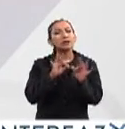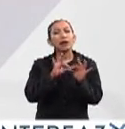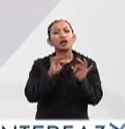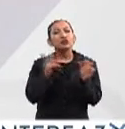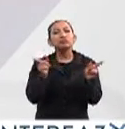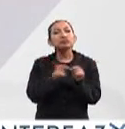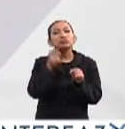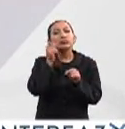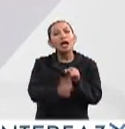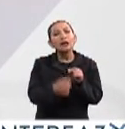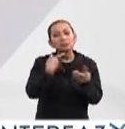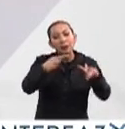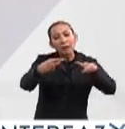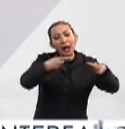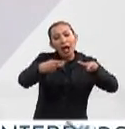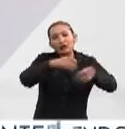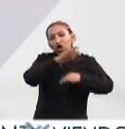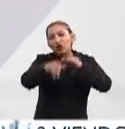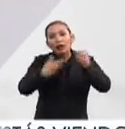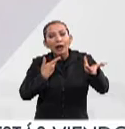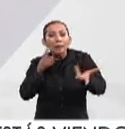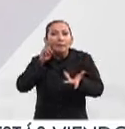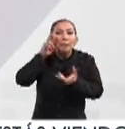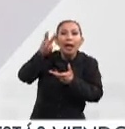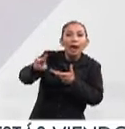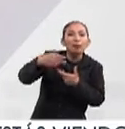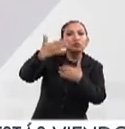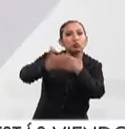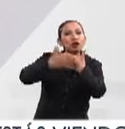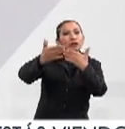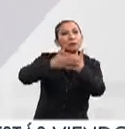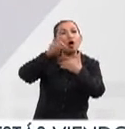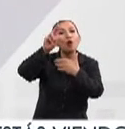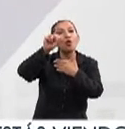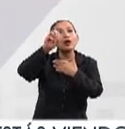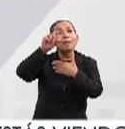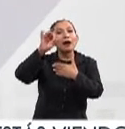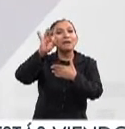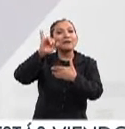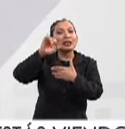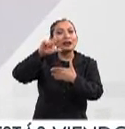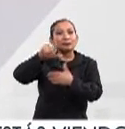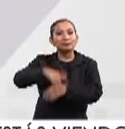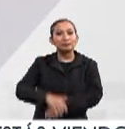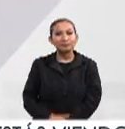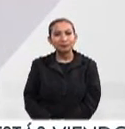un poquito de qué es lo que han preparado, qué vamos a poder ver de la UNAM allá en la FIL.